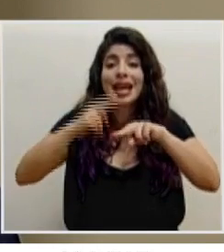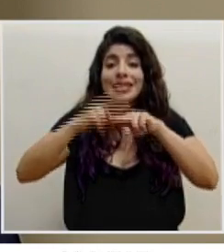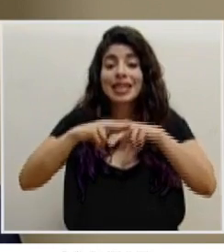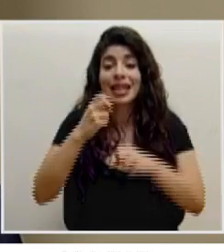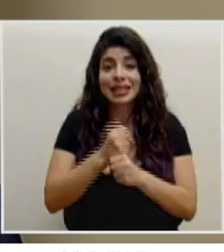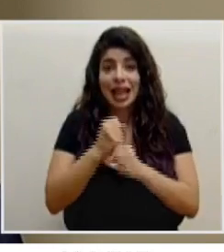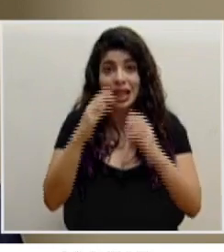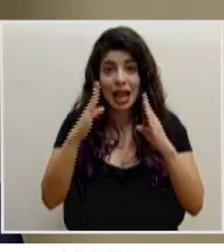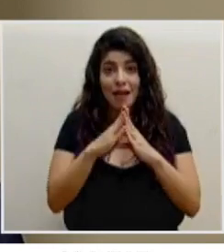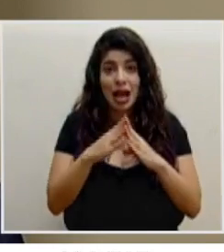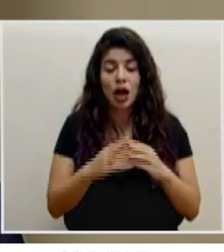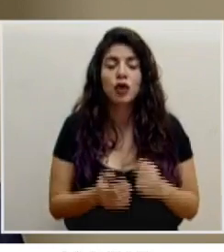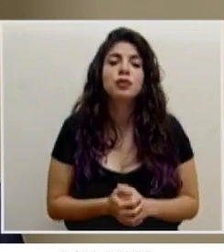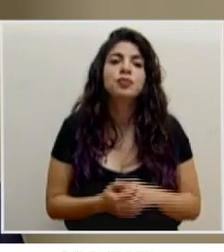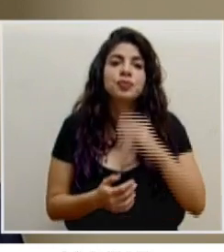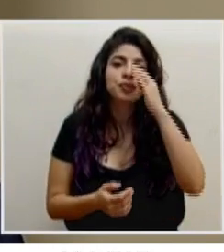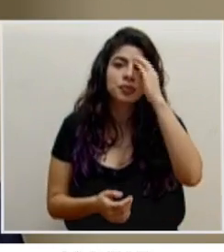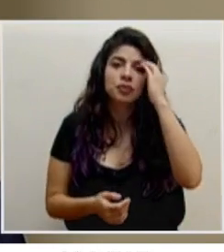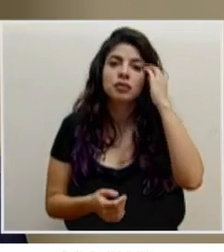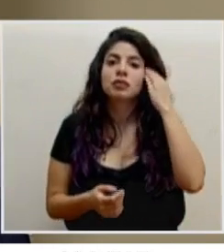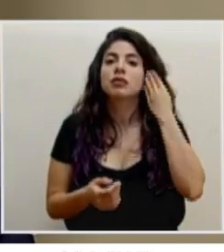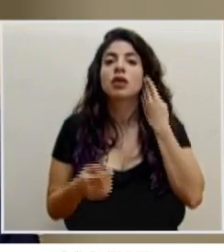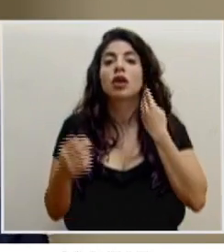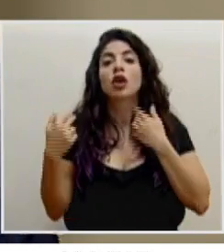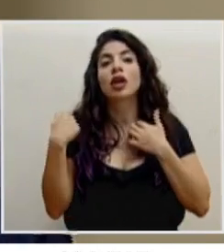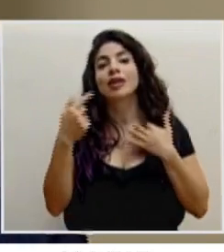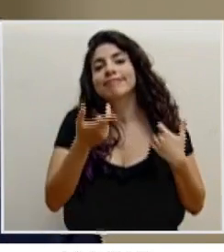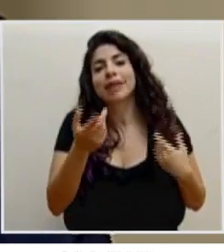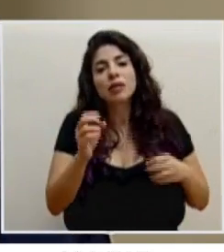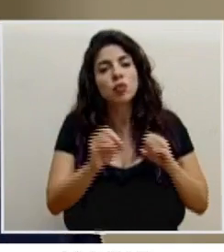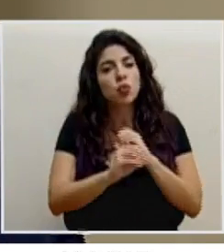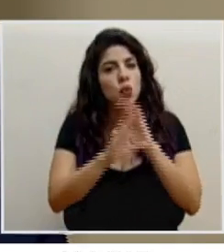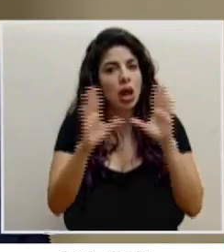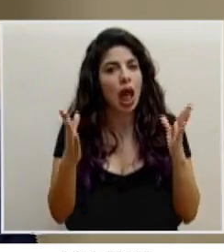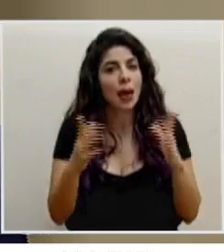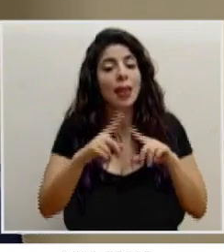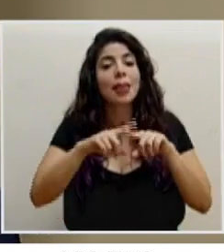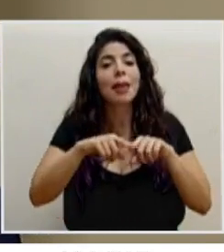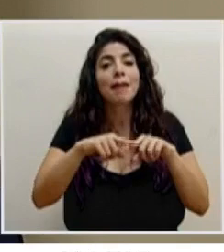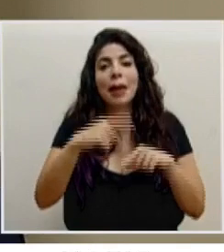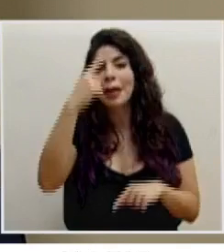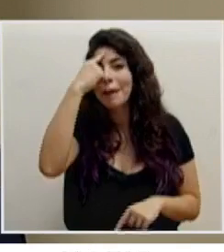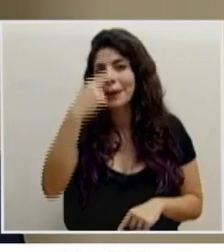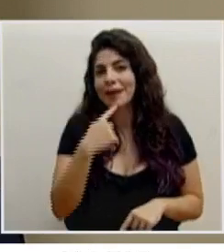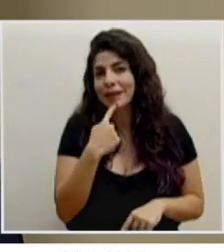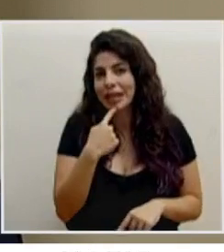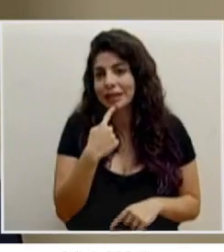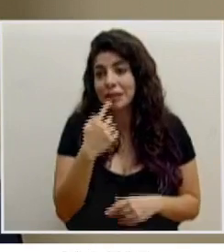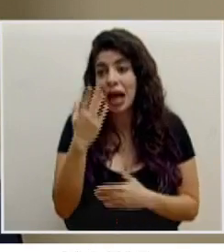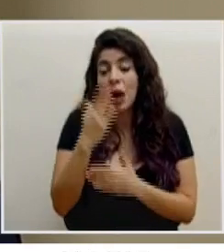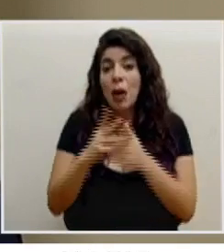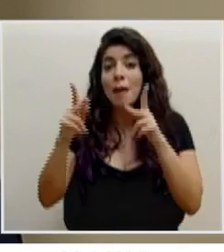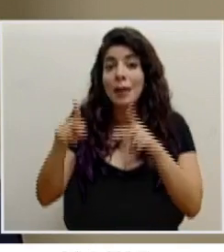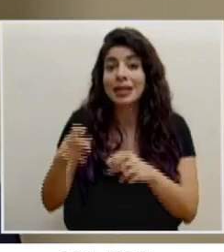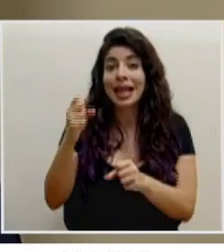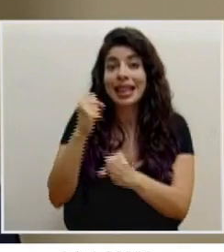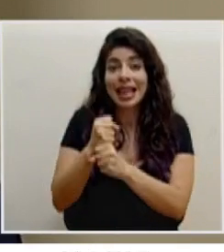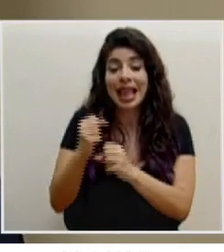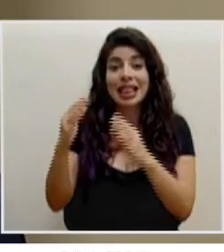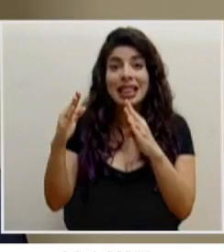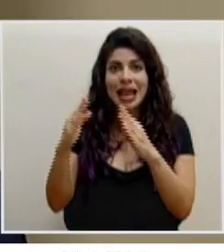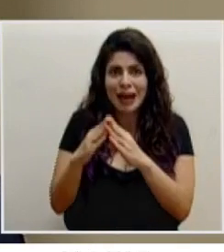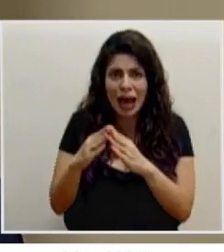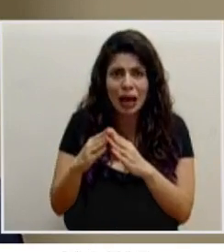teletrabajo, nosotros, bueno, eso es claro, depende del perfil, Marco. Hay personas que teletrabajan y